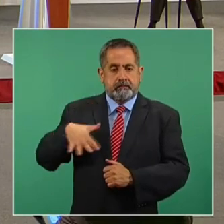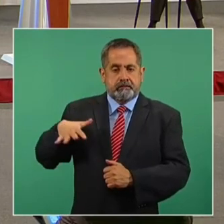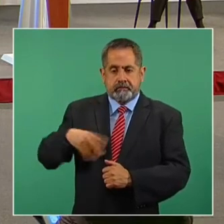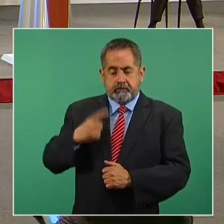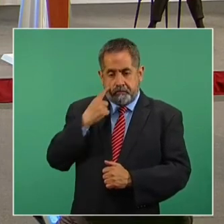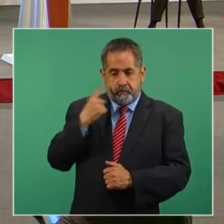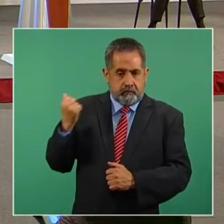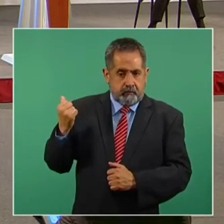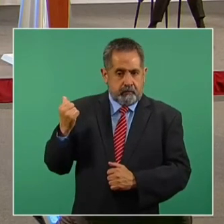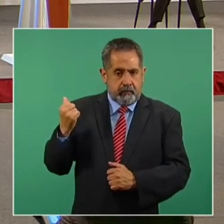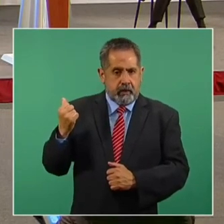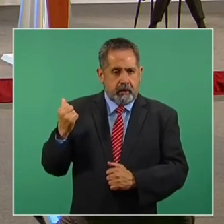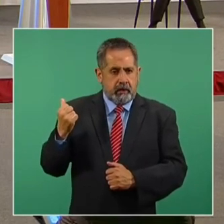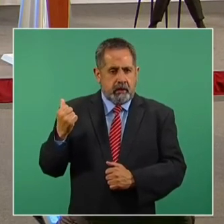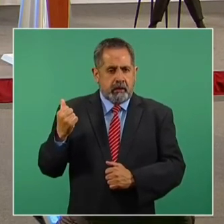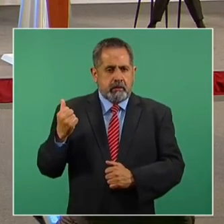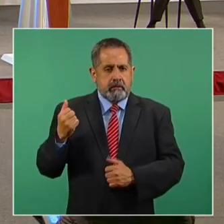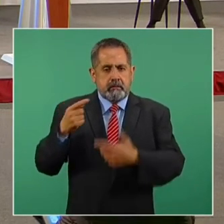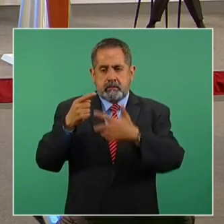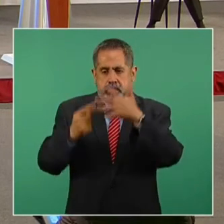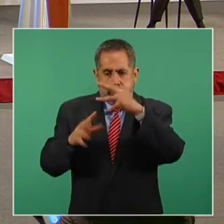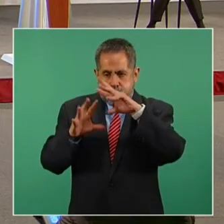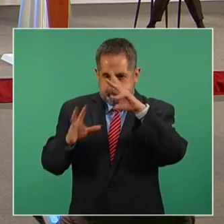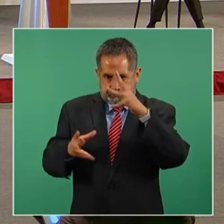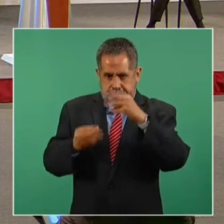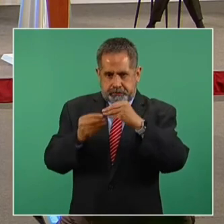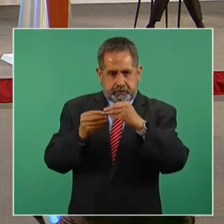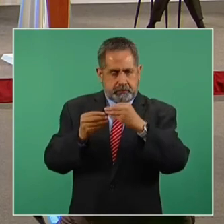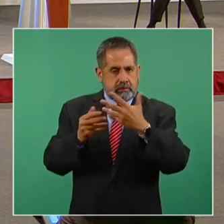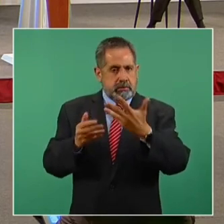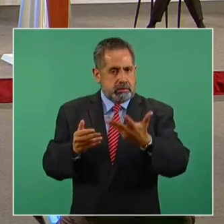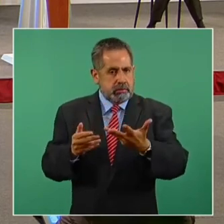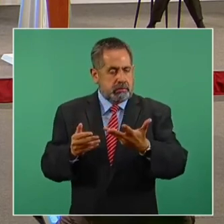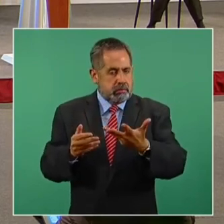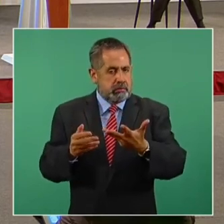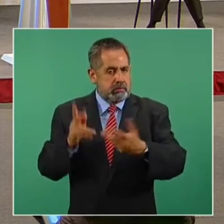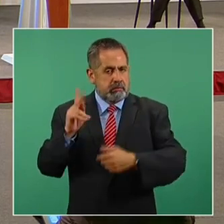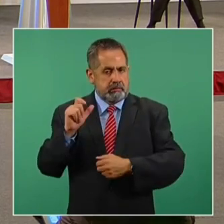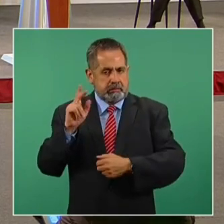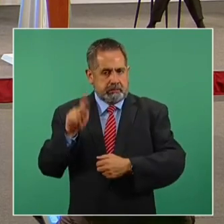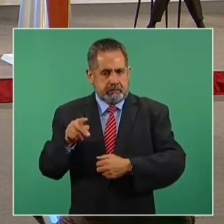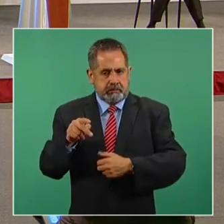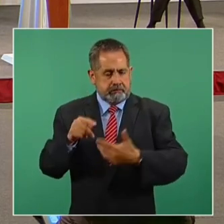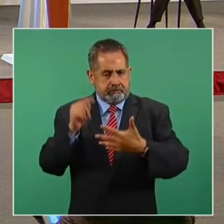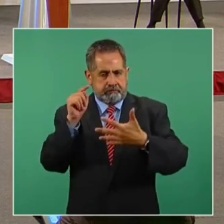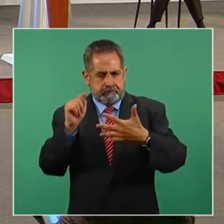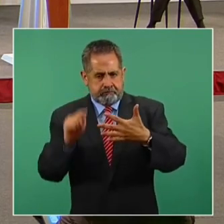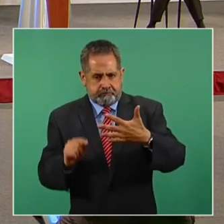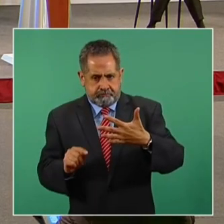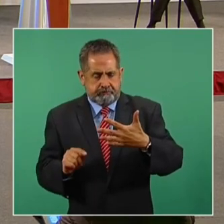de referir, Hugo. Es el resultado de toda la estrategia que se ha seguido hasta ahora.